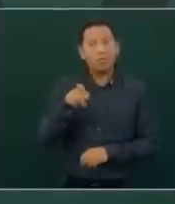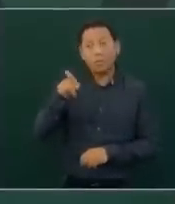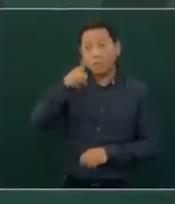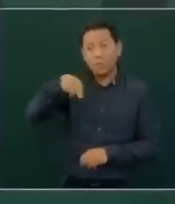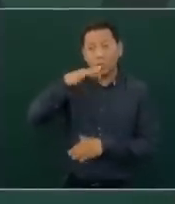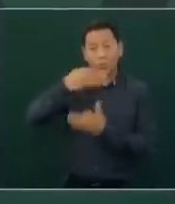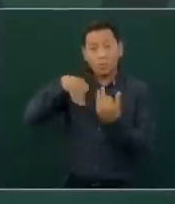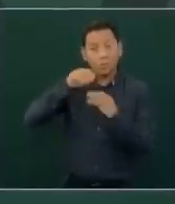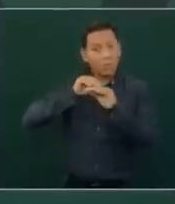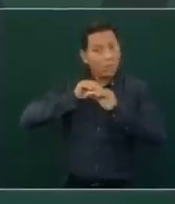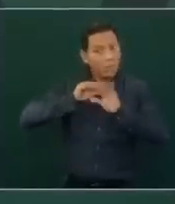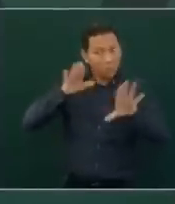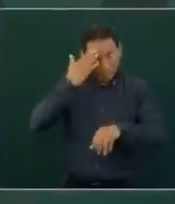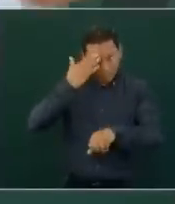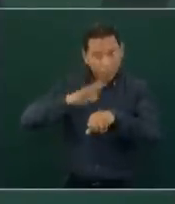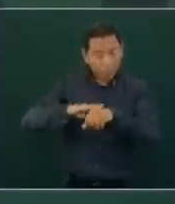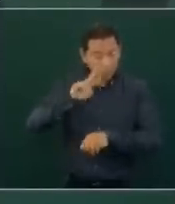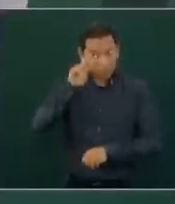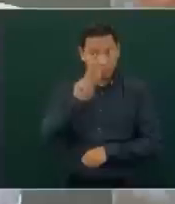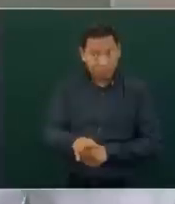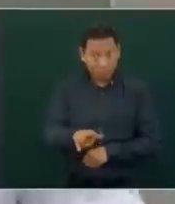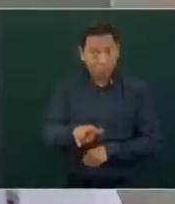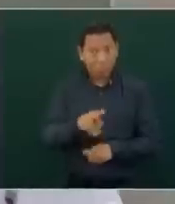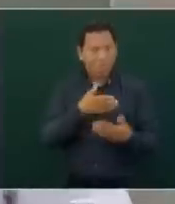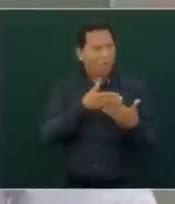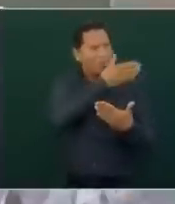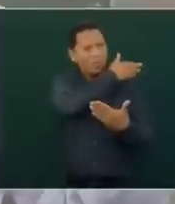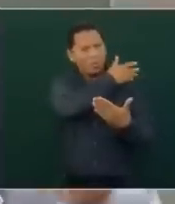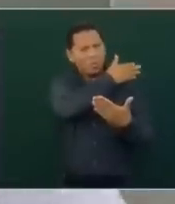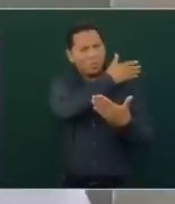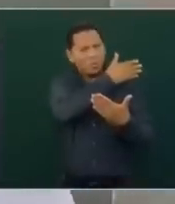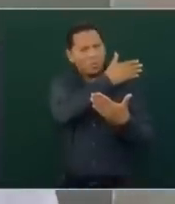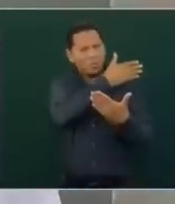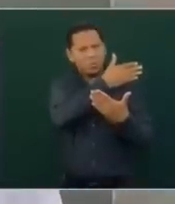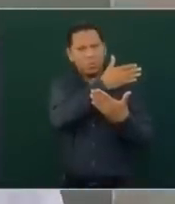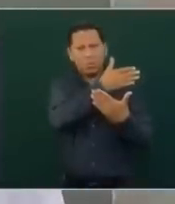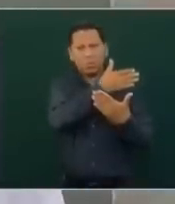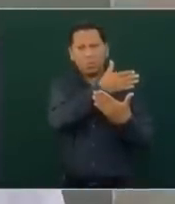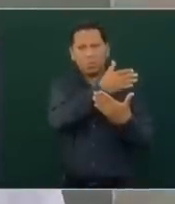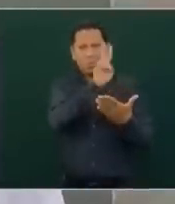No había democracia hasta el 18,